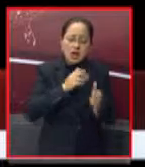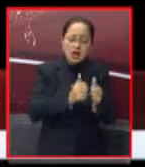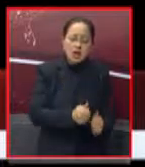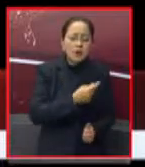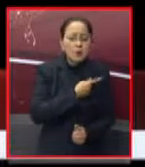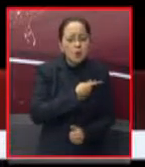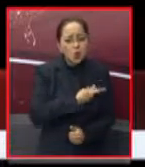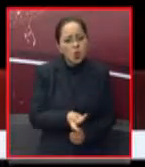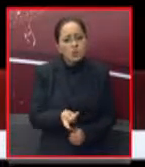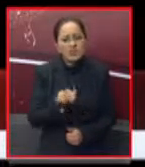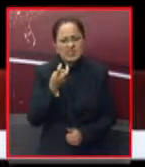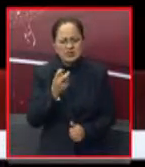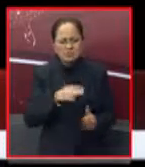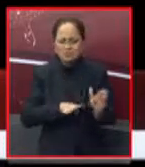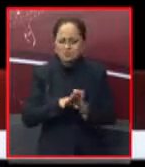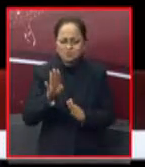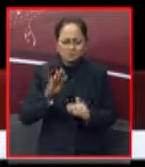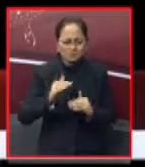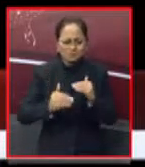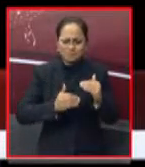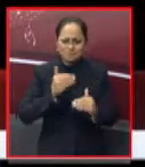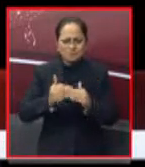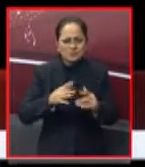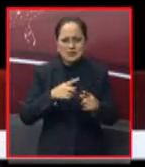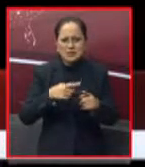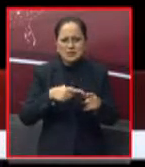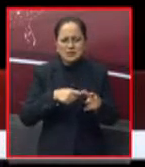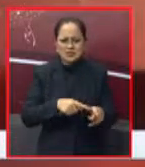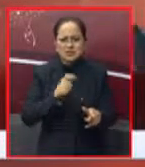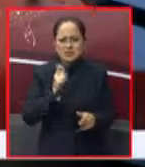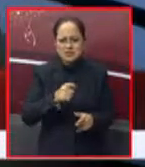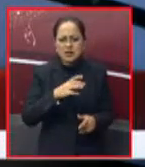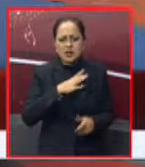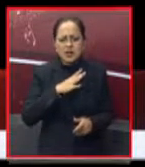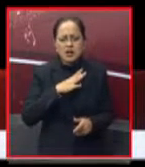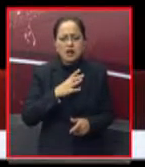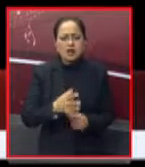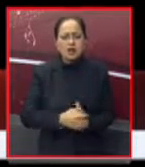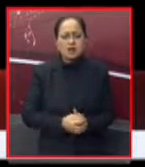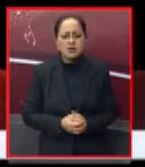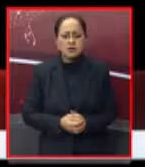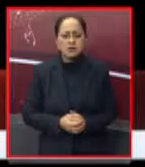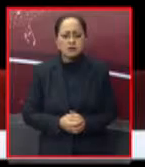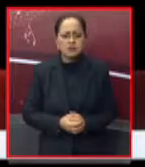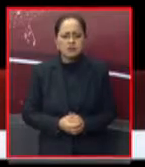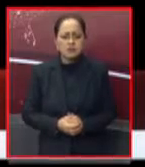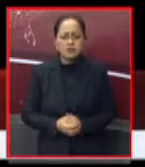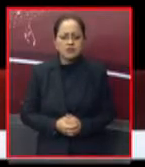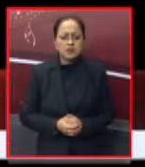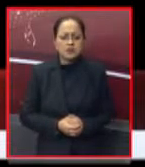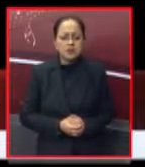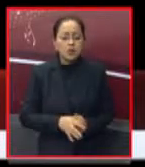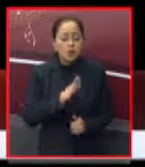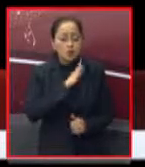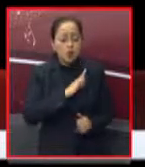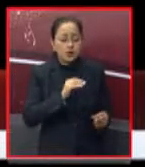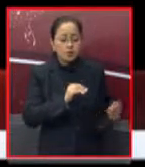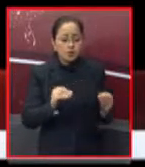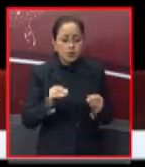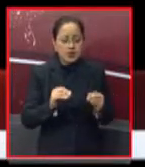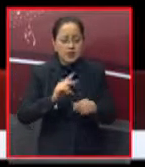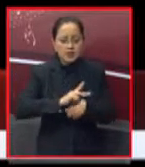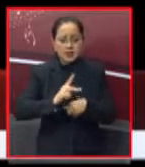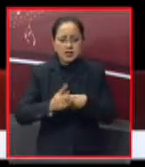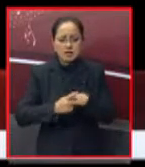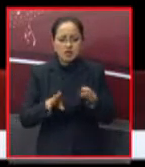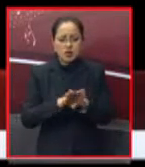quedado totalmente rebasado. Así lo constata la Coneval. Se puede mover al país y encauzarlo hacia